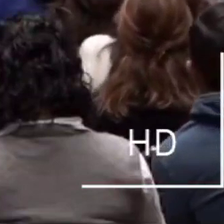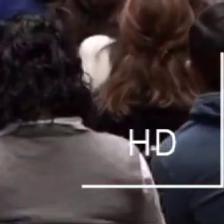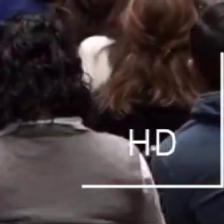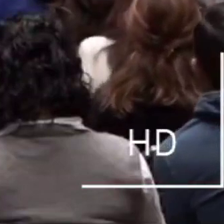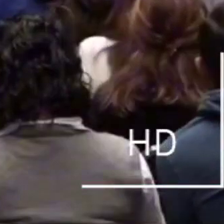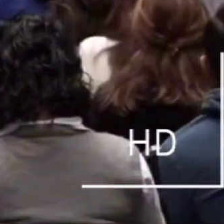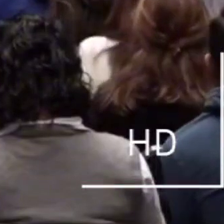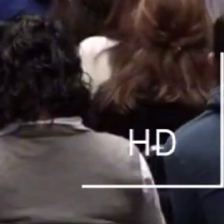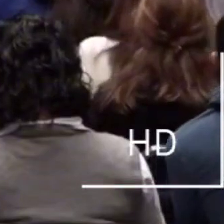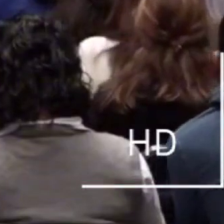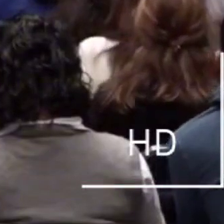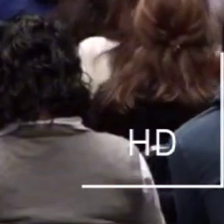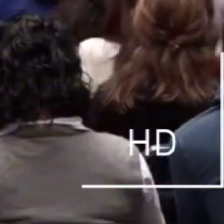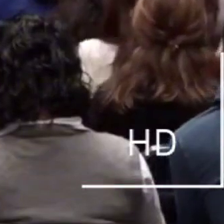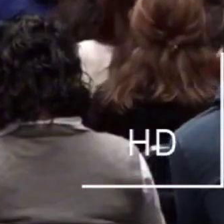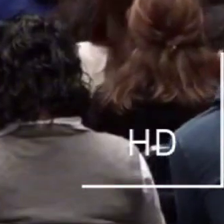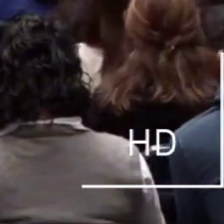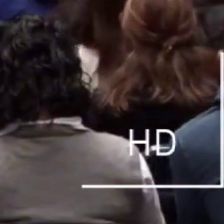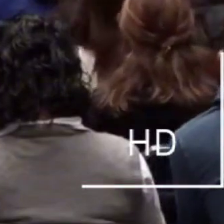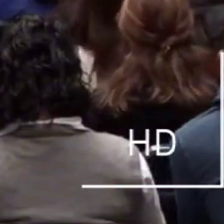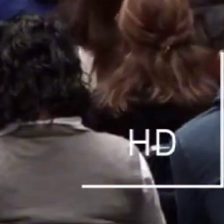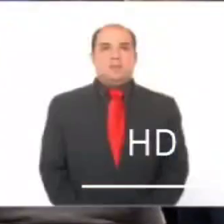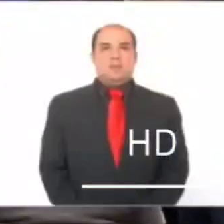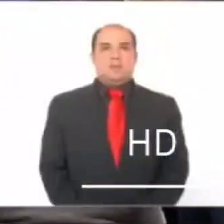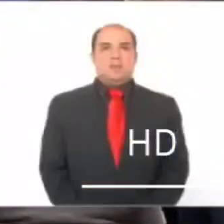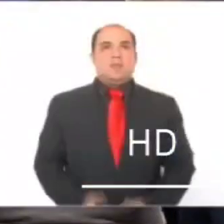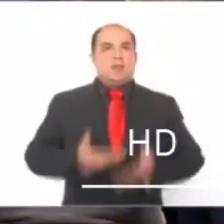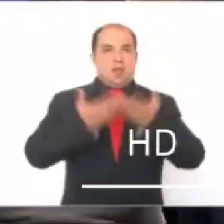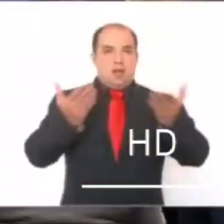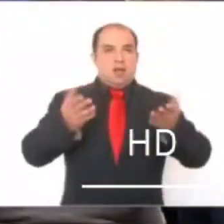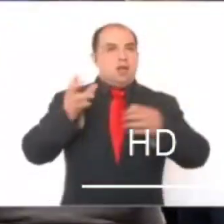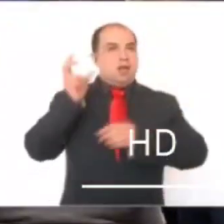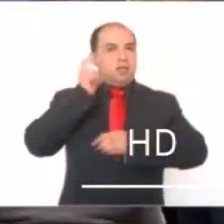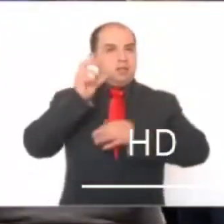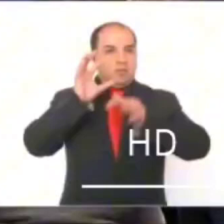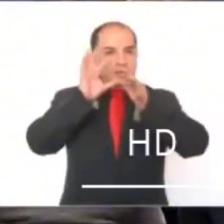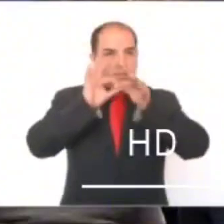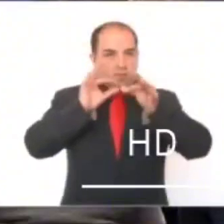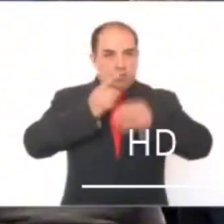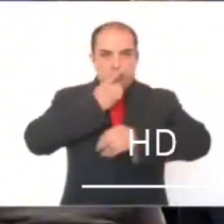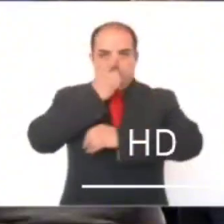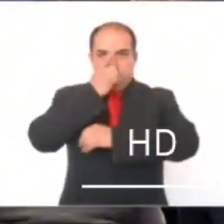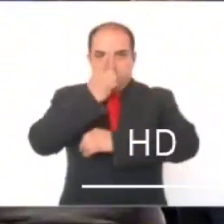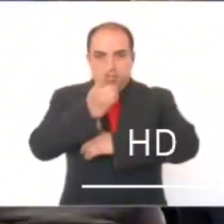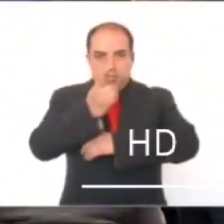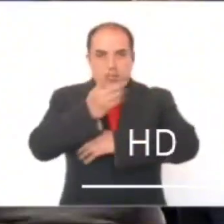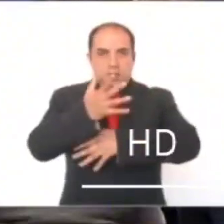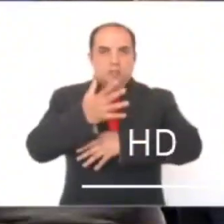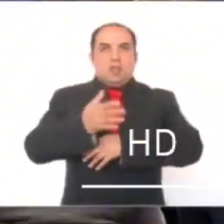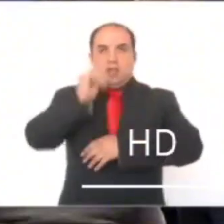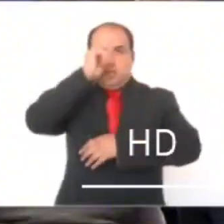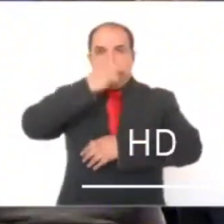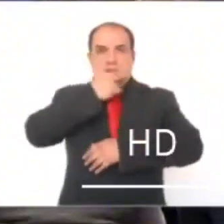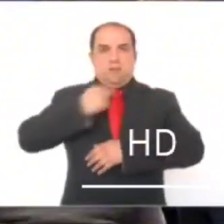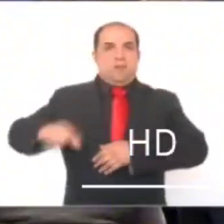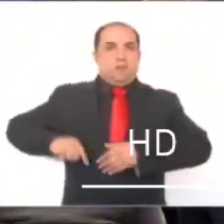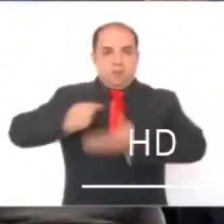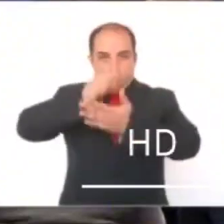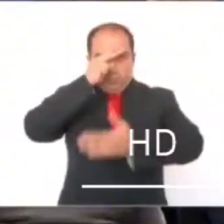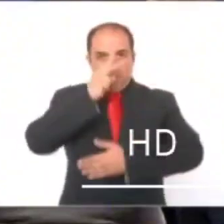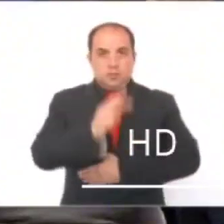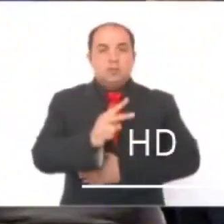A continuación, escuchemos el mensaje que nos dirige el jefe de gobierno de la Ciudad de